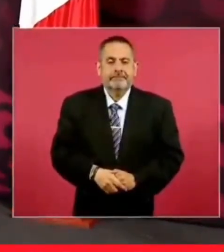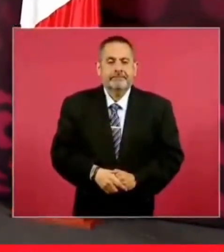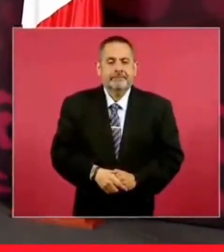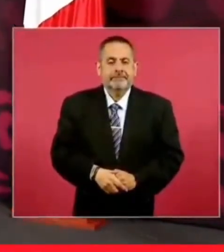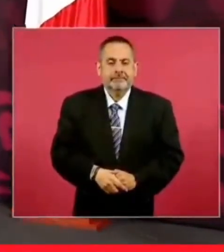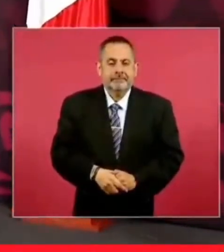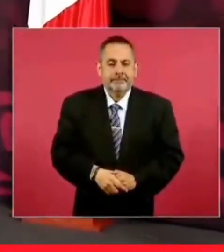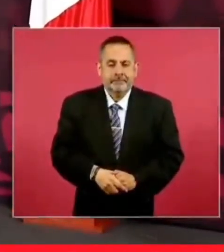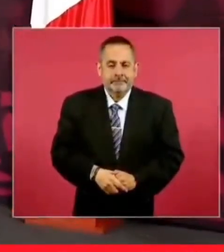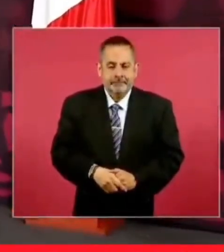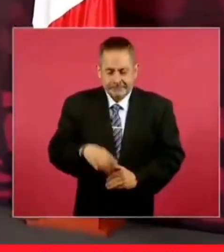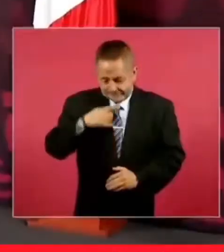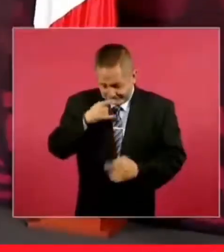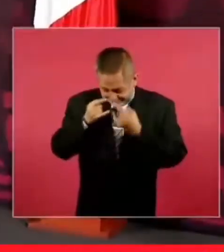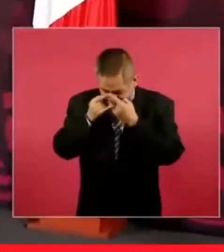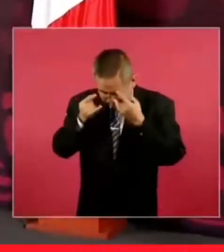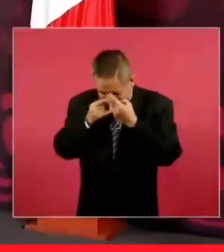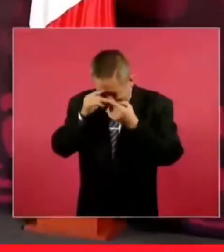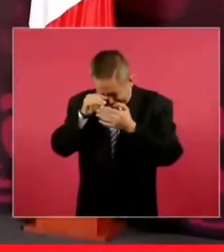Es como estoy metido en la historia yo,